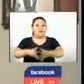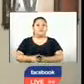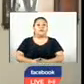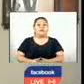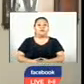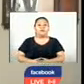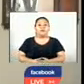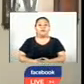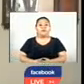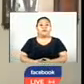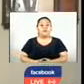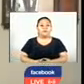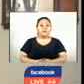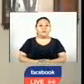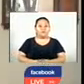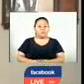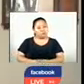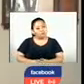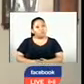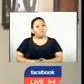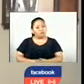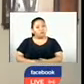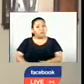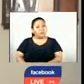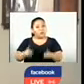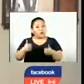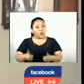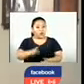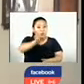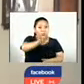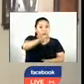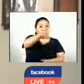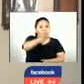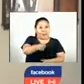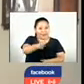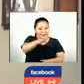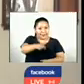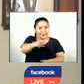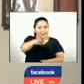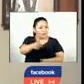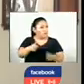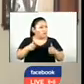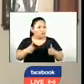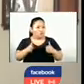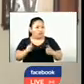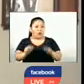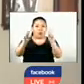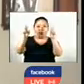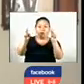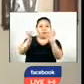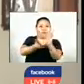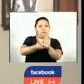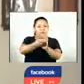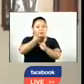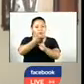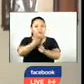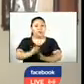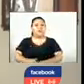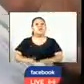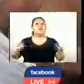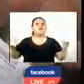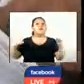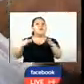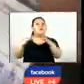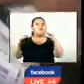el resultado muy bueno que tuvimos en el primer trimestre del año 2021 en materia de crecimiento así como